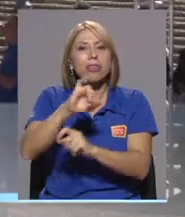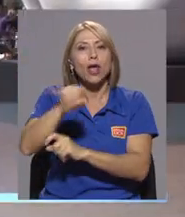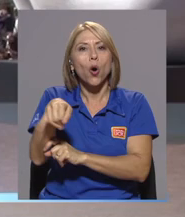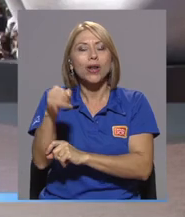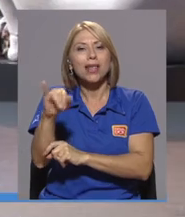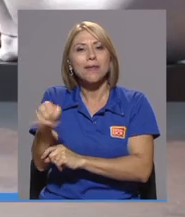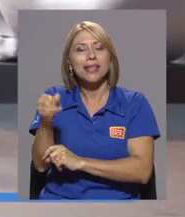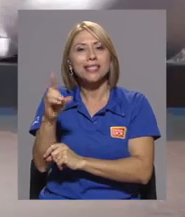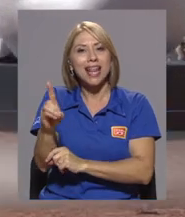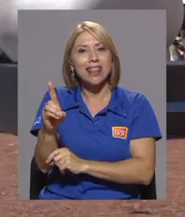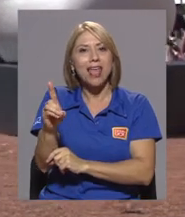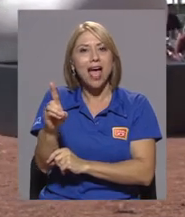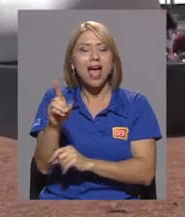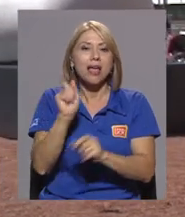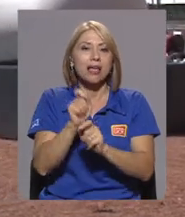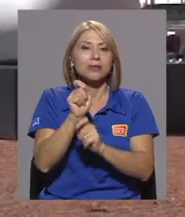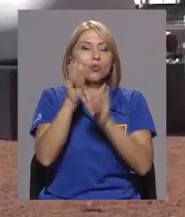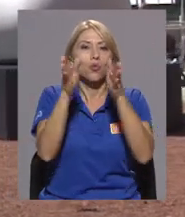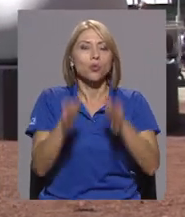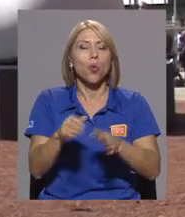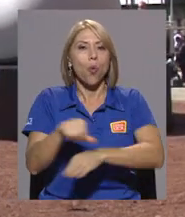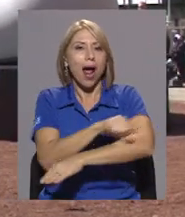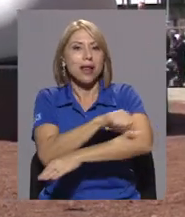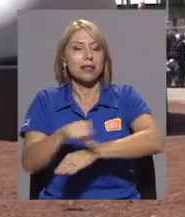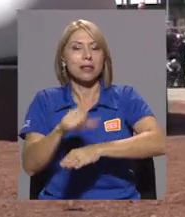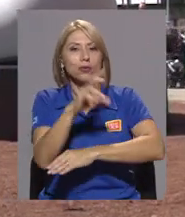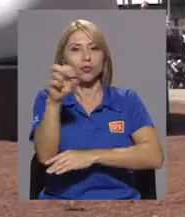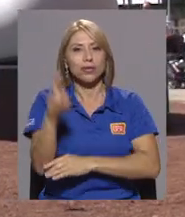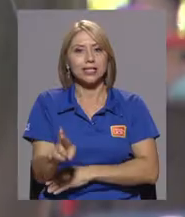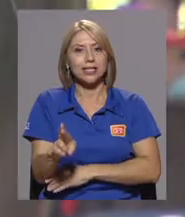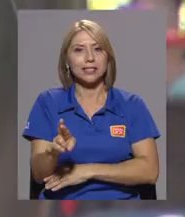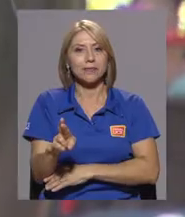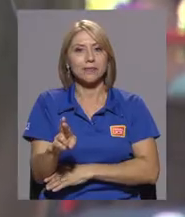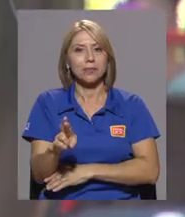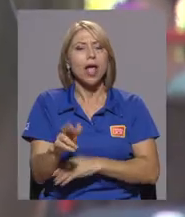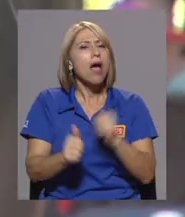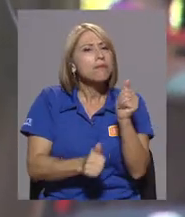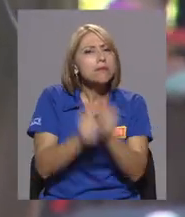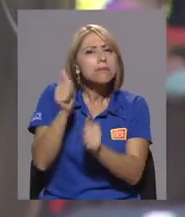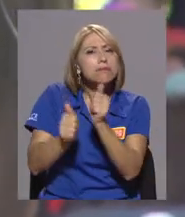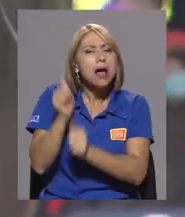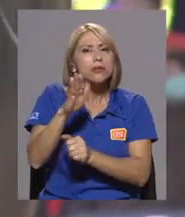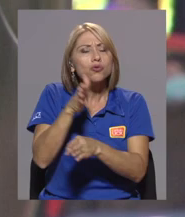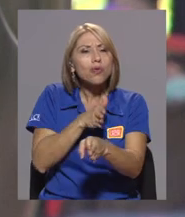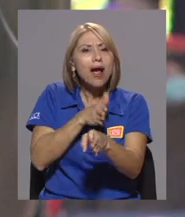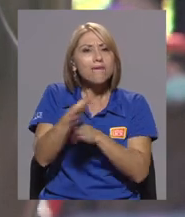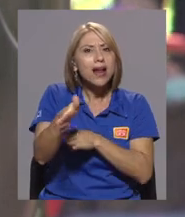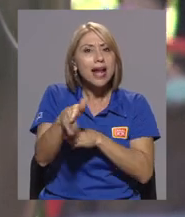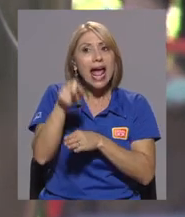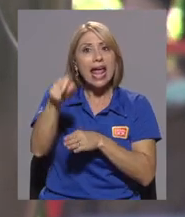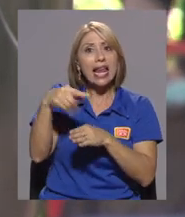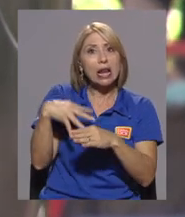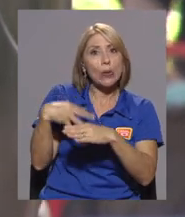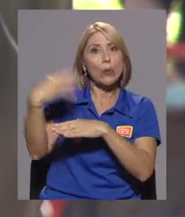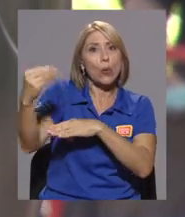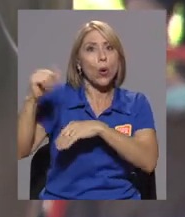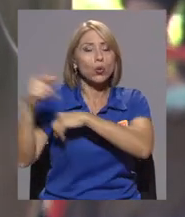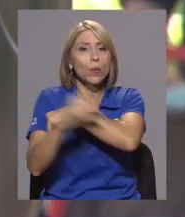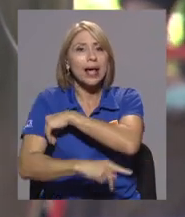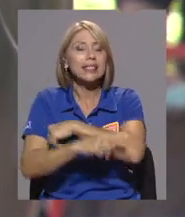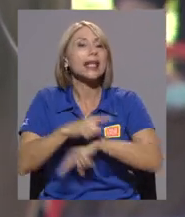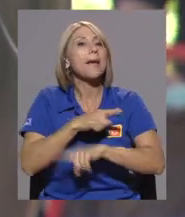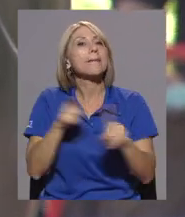de Heredia, escultor y arquitecto costarricense. Si bien gran parte de su carrera la realizó en el exterior,